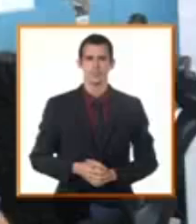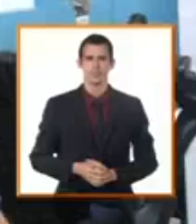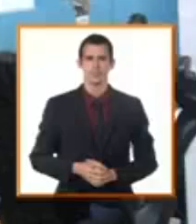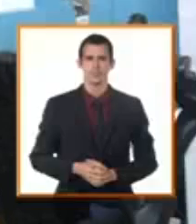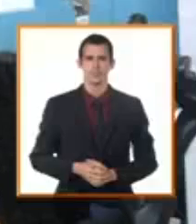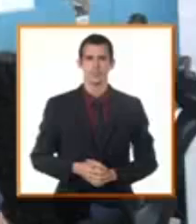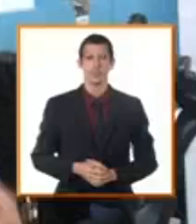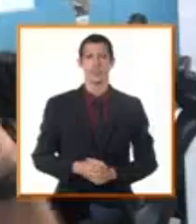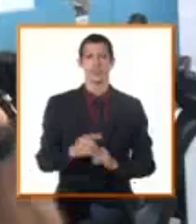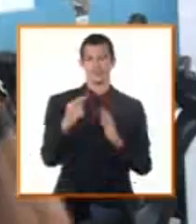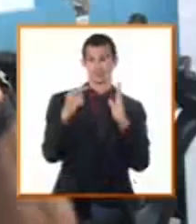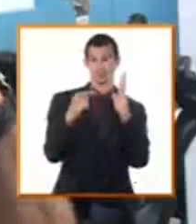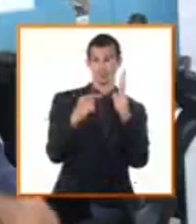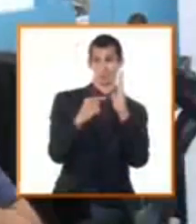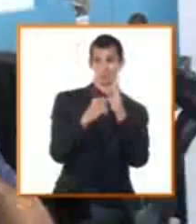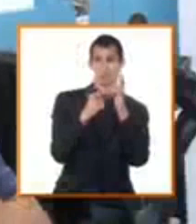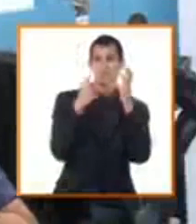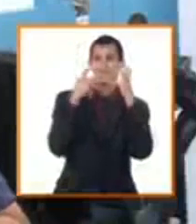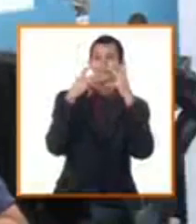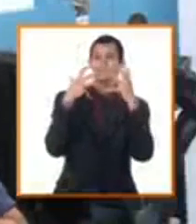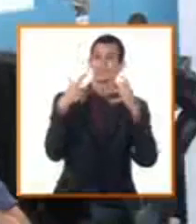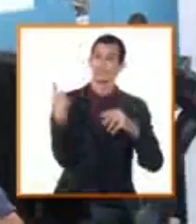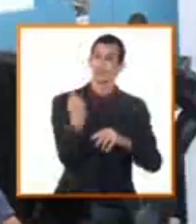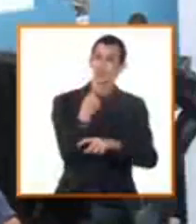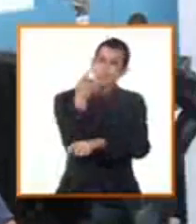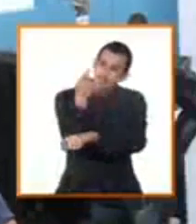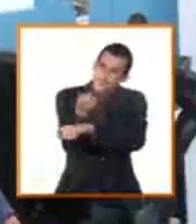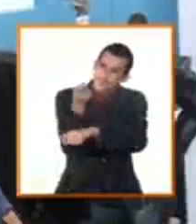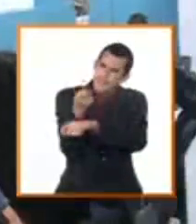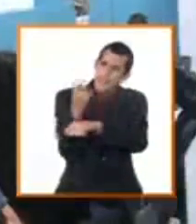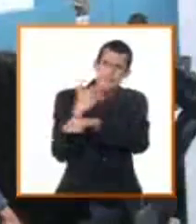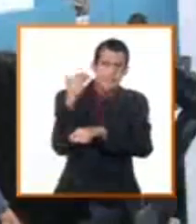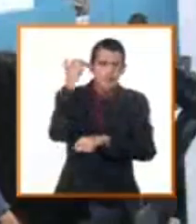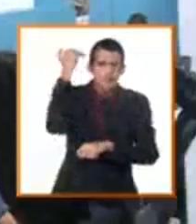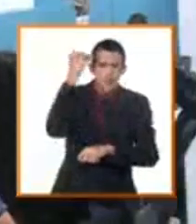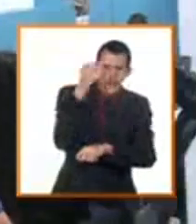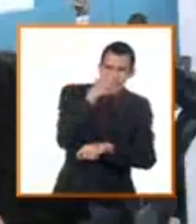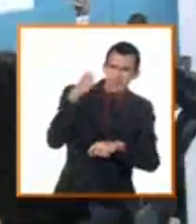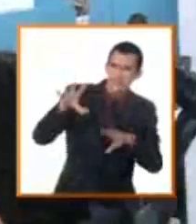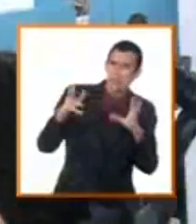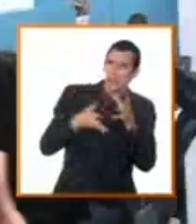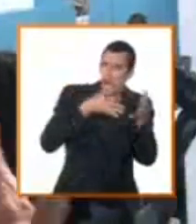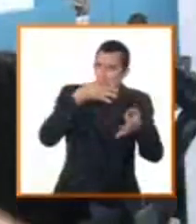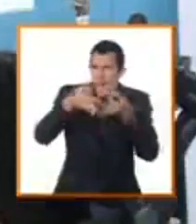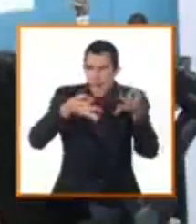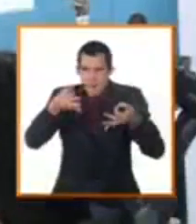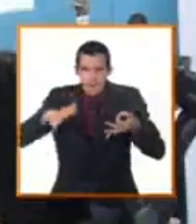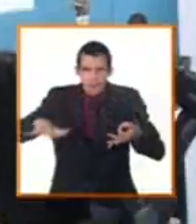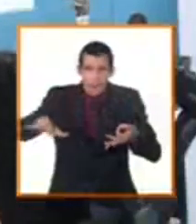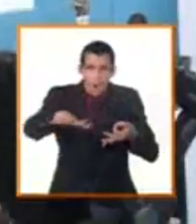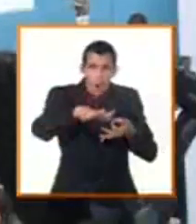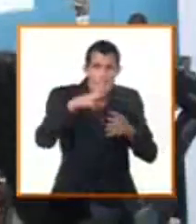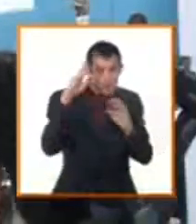es la capacitación, que es como la que estamos haciendo en esta semana. Son capacitaciones que se repiten en el tiempo y van